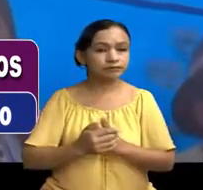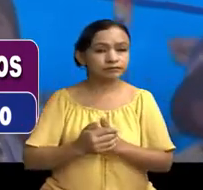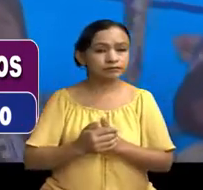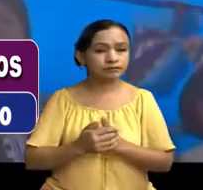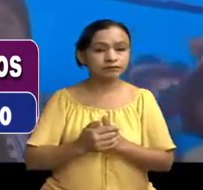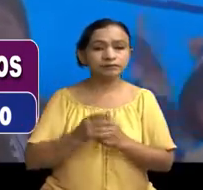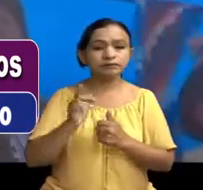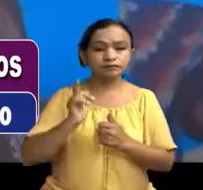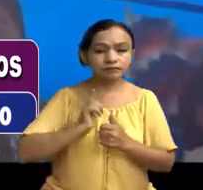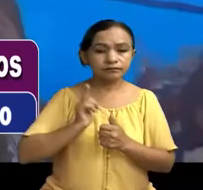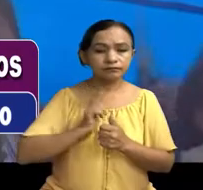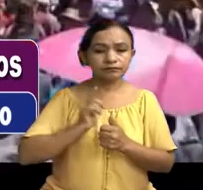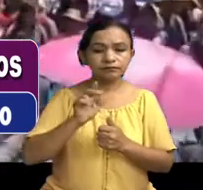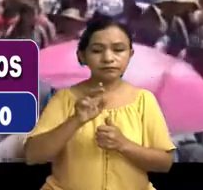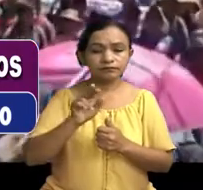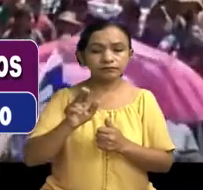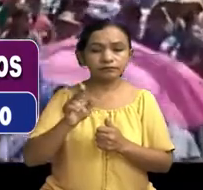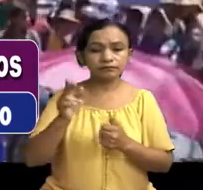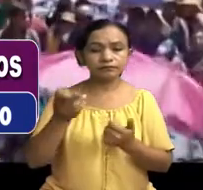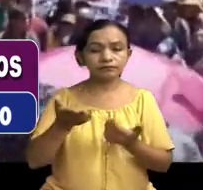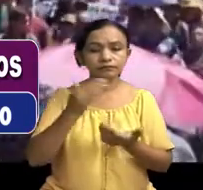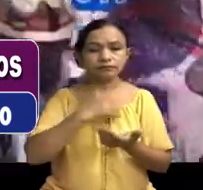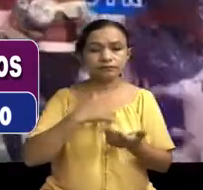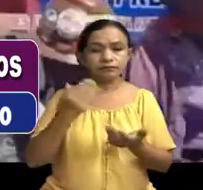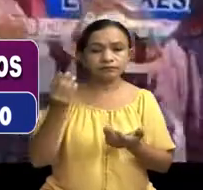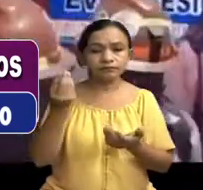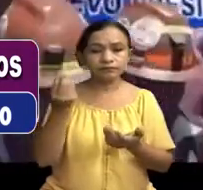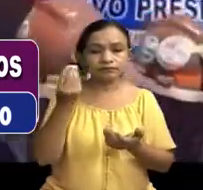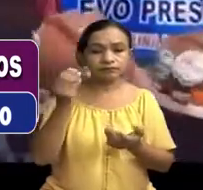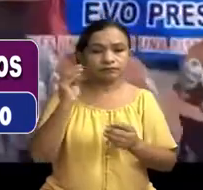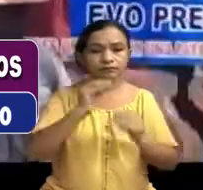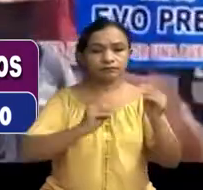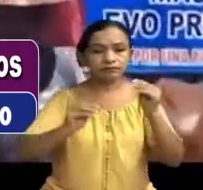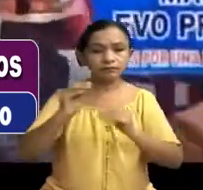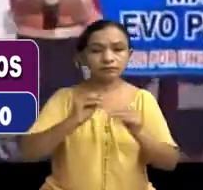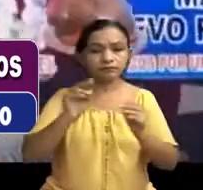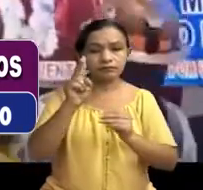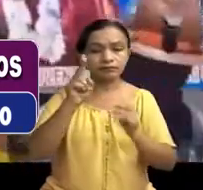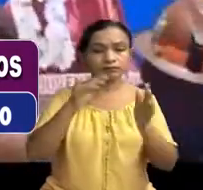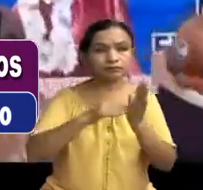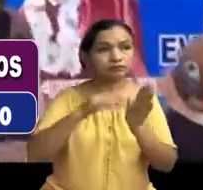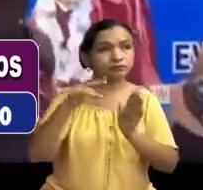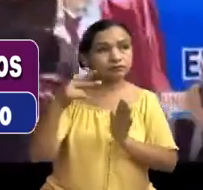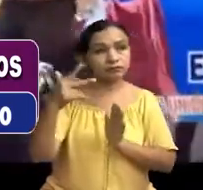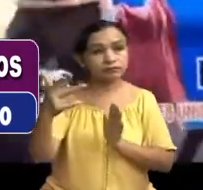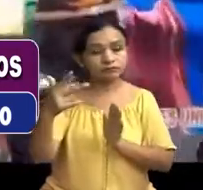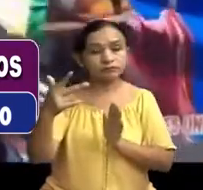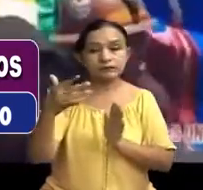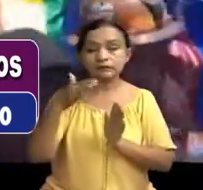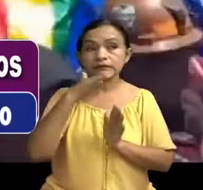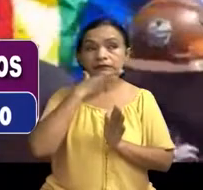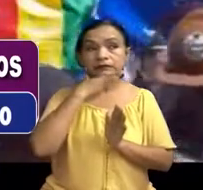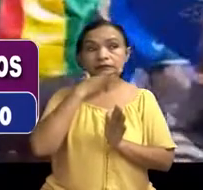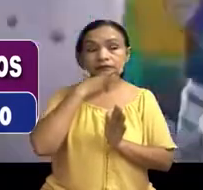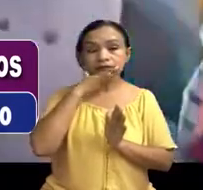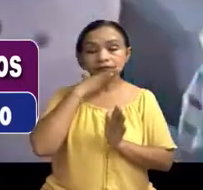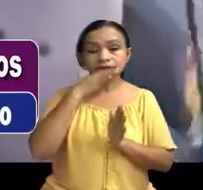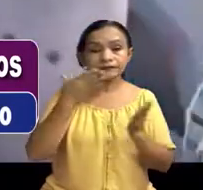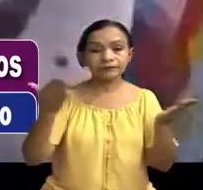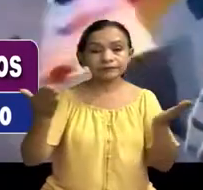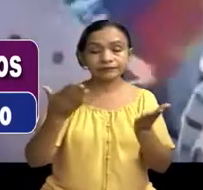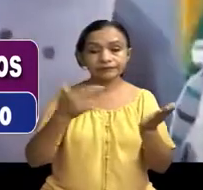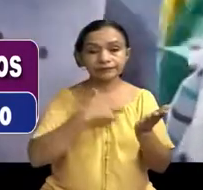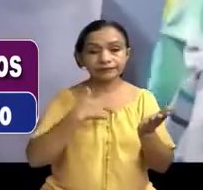mismo momento una recesión económica, 2008, aguda, sí, y